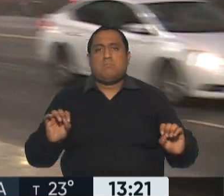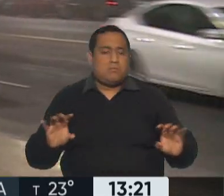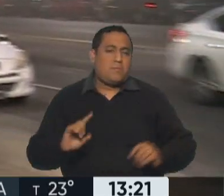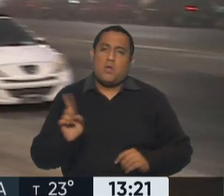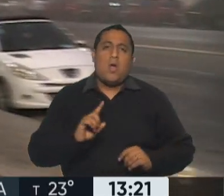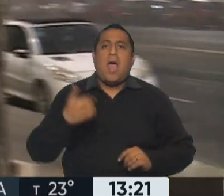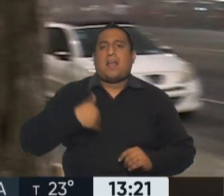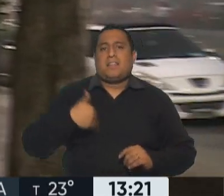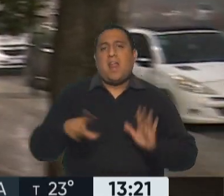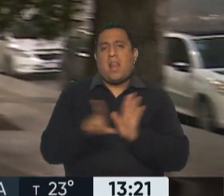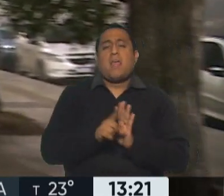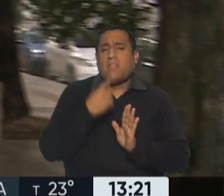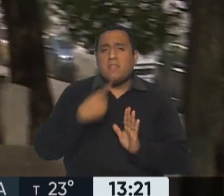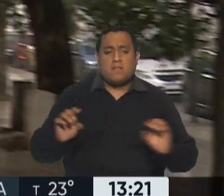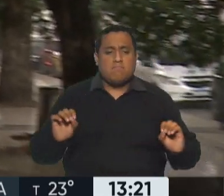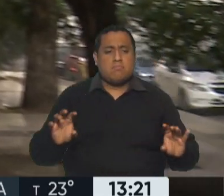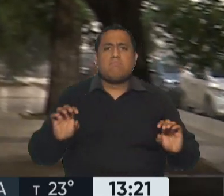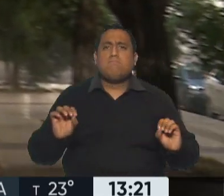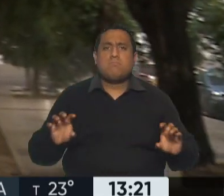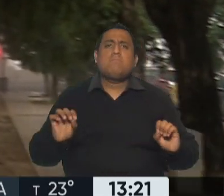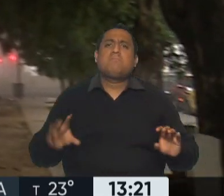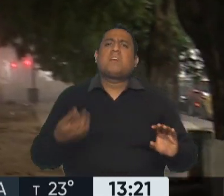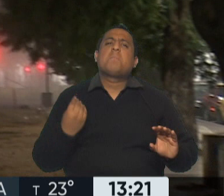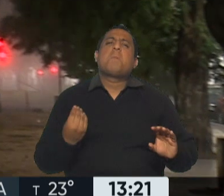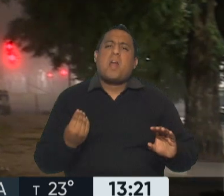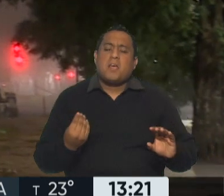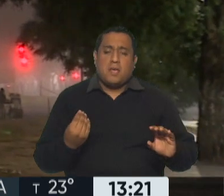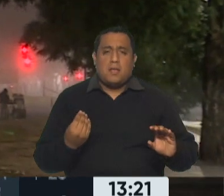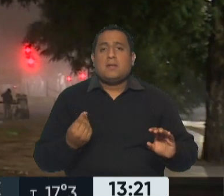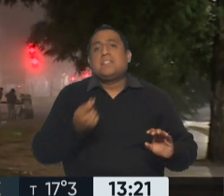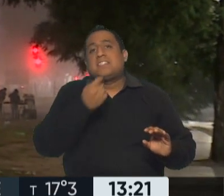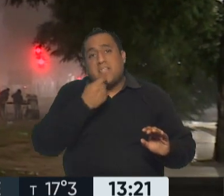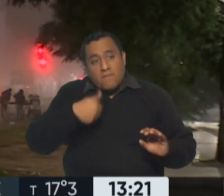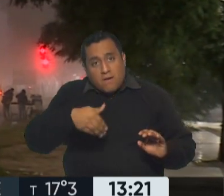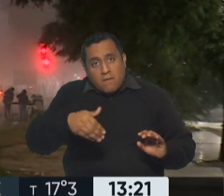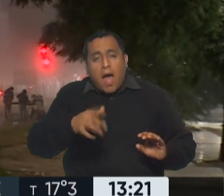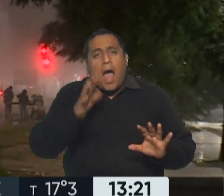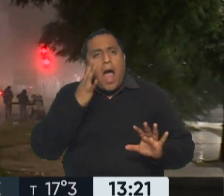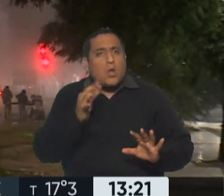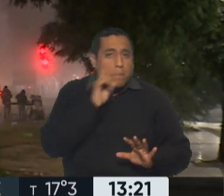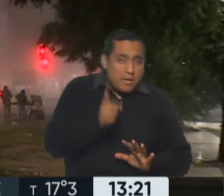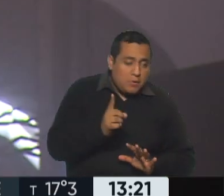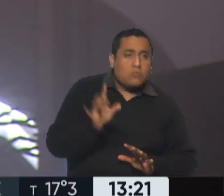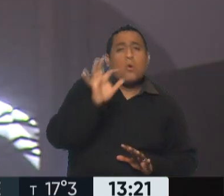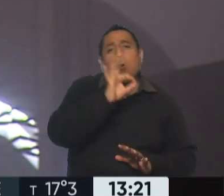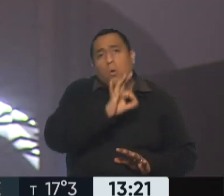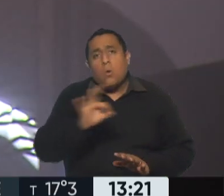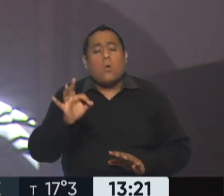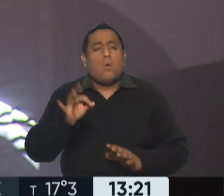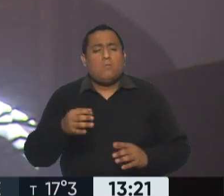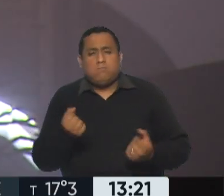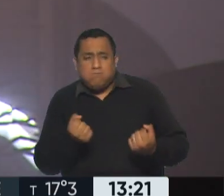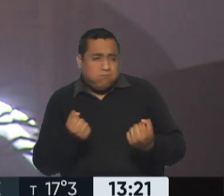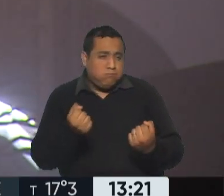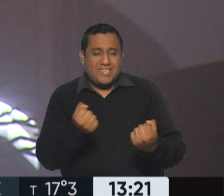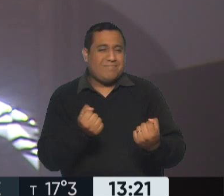de nuestro país establece que las balizas deben ser colocadas solo si vamos a realizar una maniobra peligrosa o si en el camino encontramos algún tipo